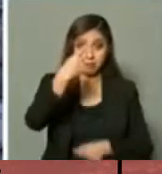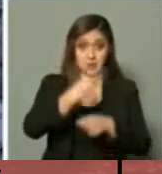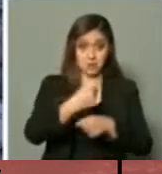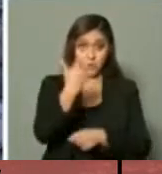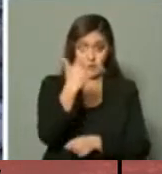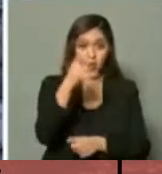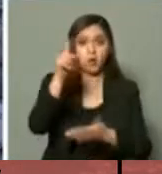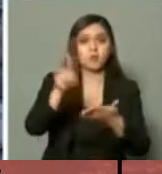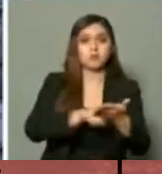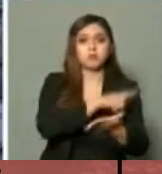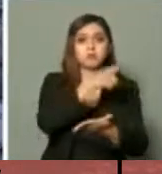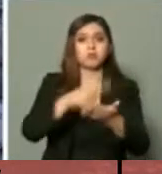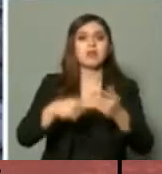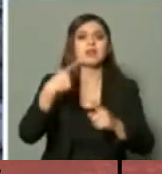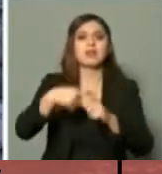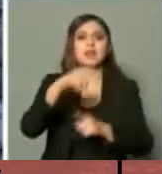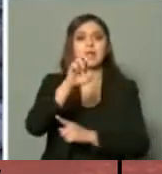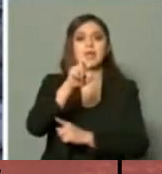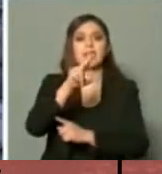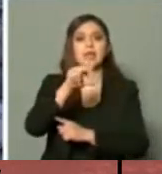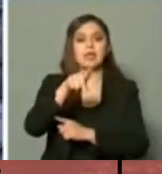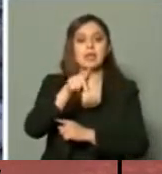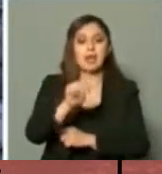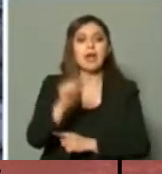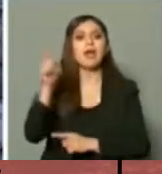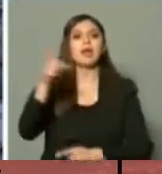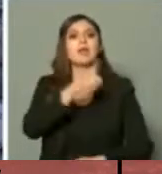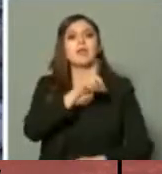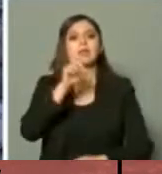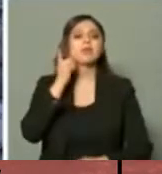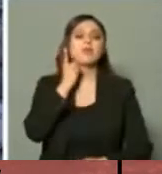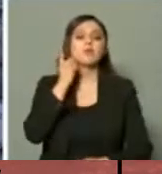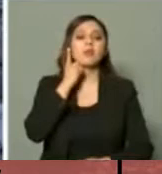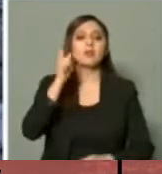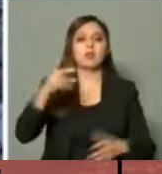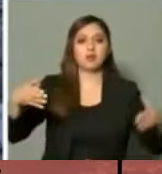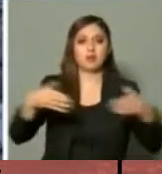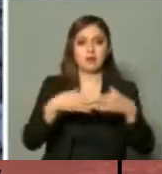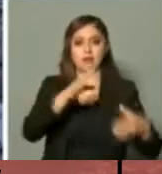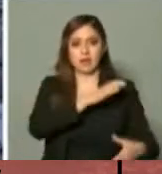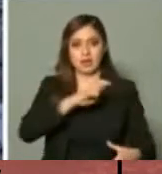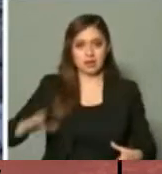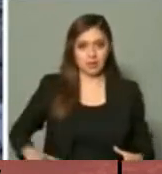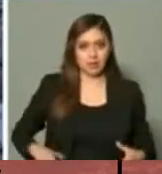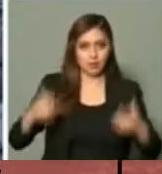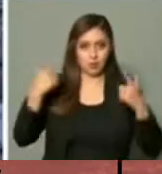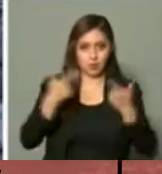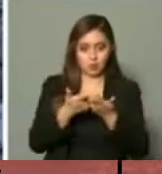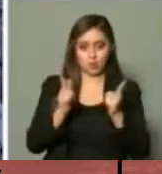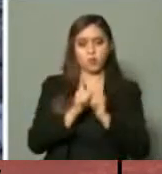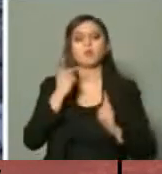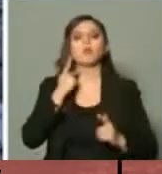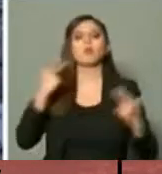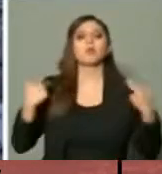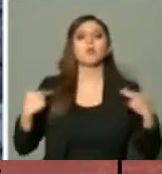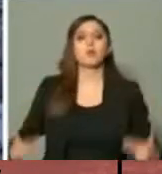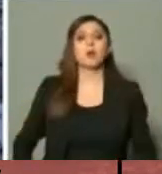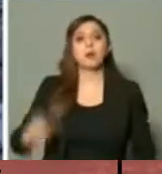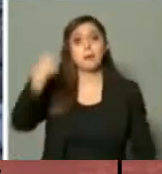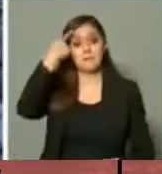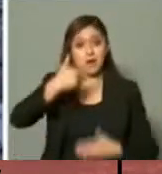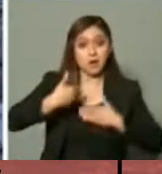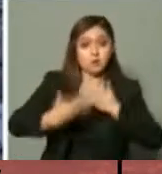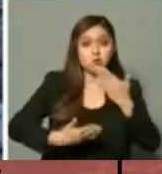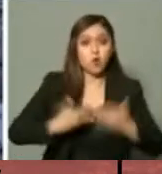que votes por Erika Santoyo, candidata a diputada local por el Partido Humanista, y nos des la oportunidad de gobernarte de una